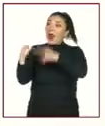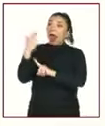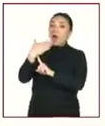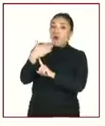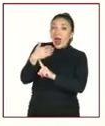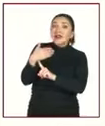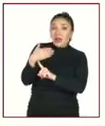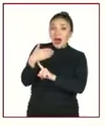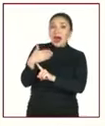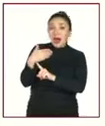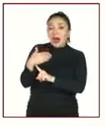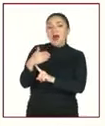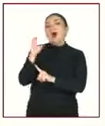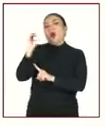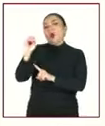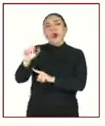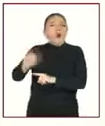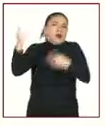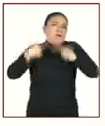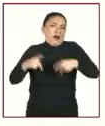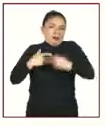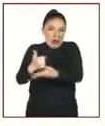o es el equipo que nos puede ayudar,